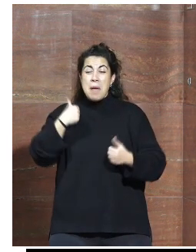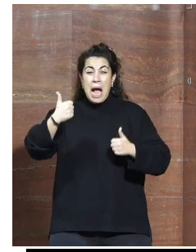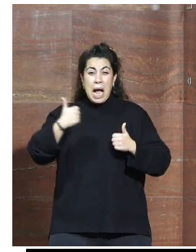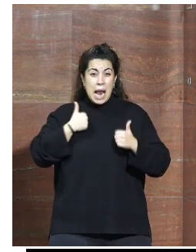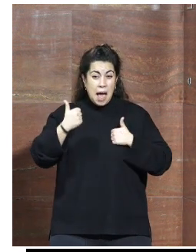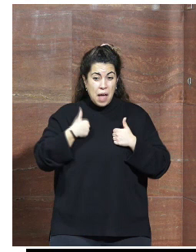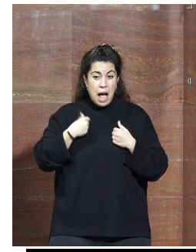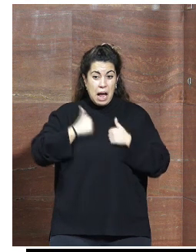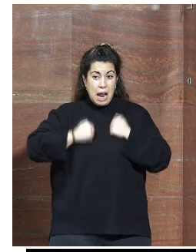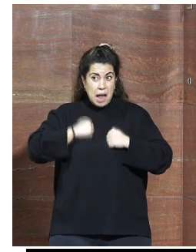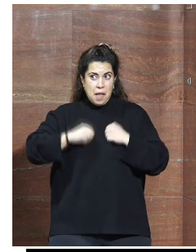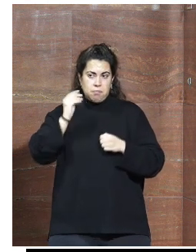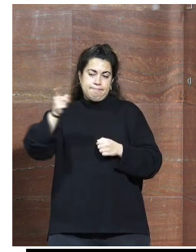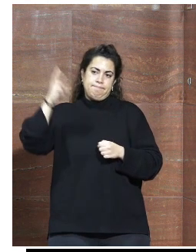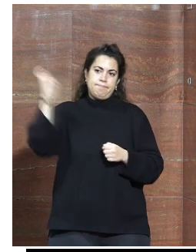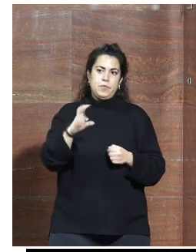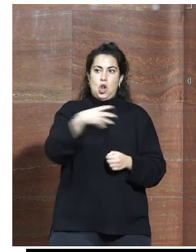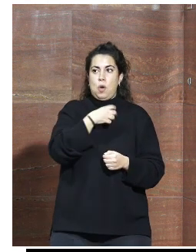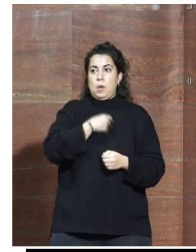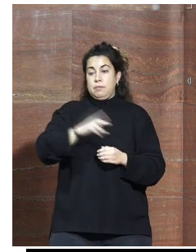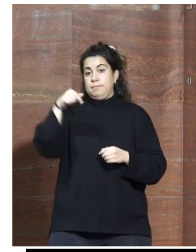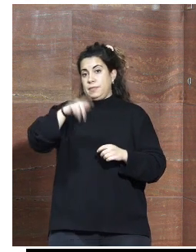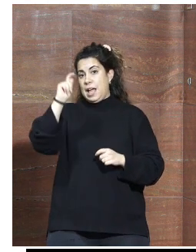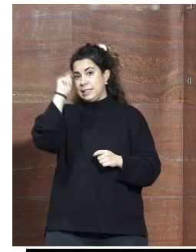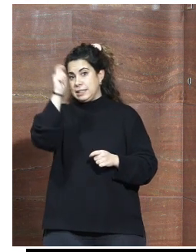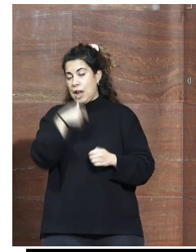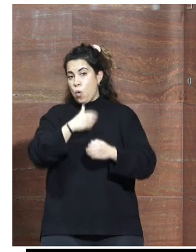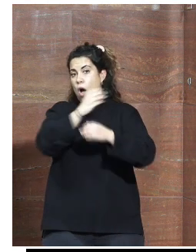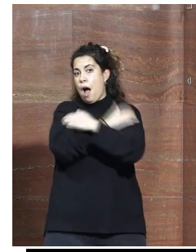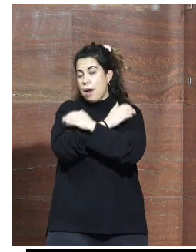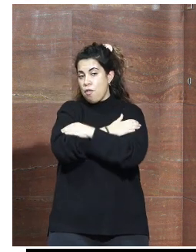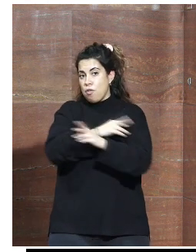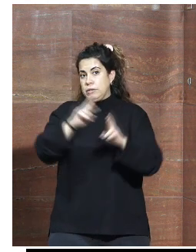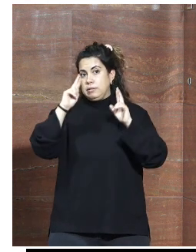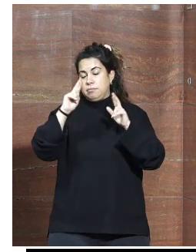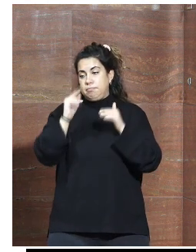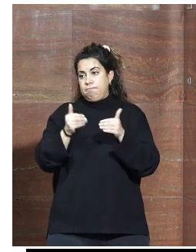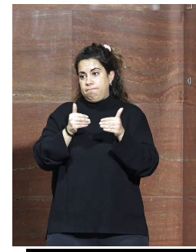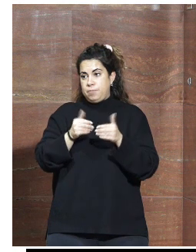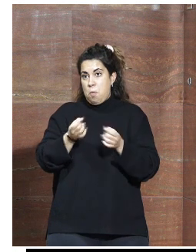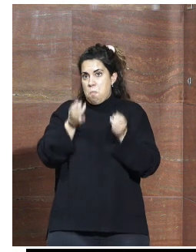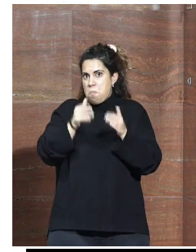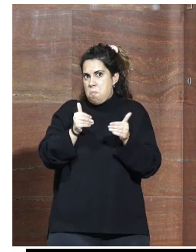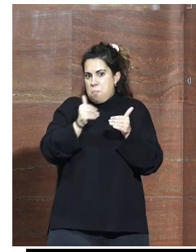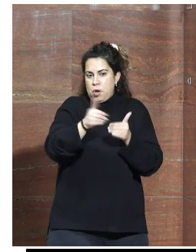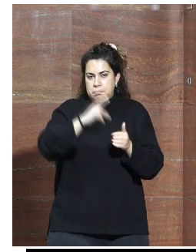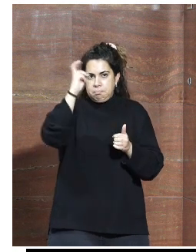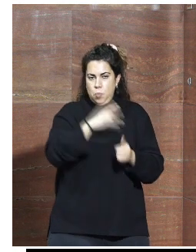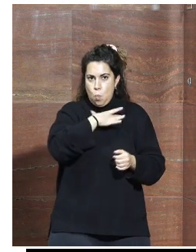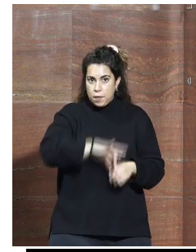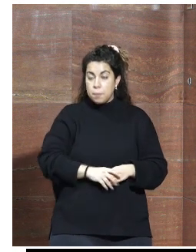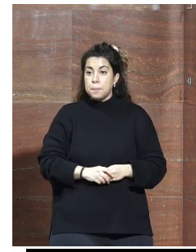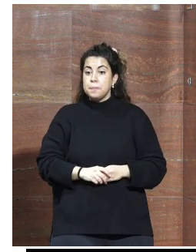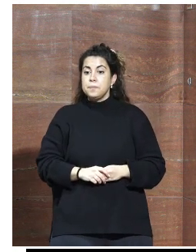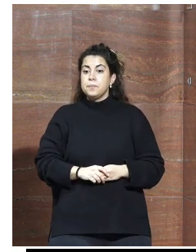podido asistir hoy. Desde aquí le mandamos un saludo, un abrazo y esperamos poder contar en breves con todo su conocimiento.